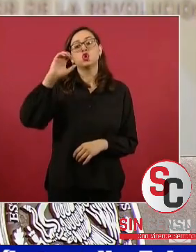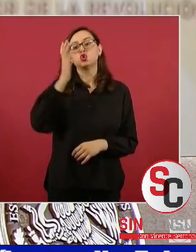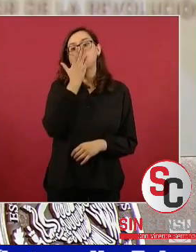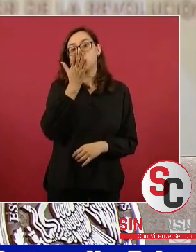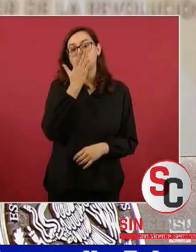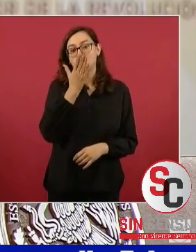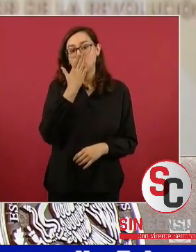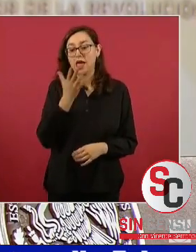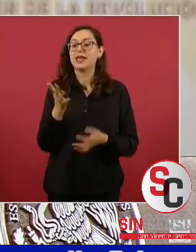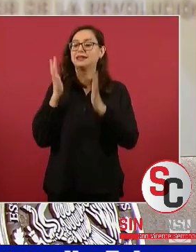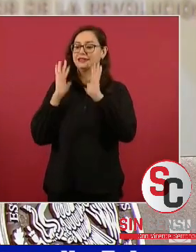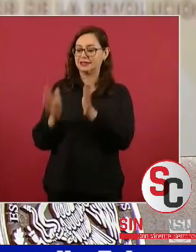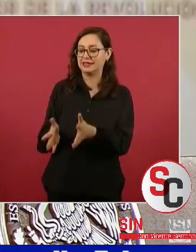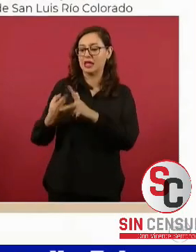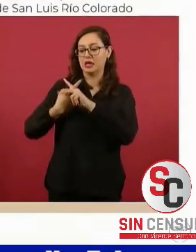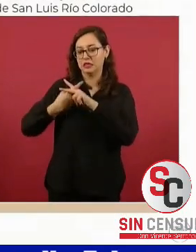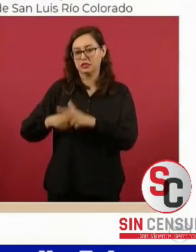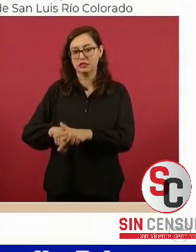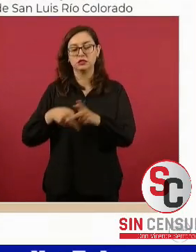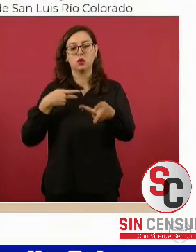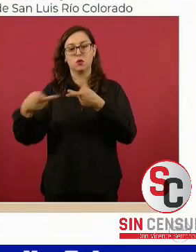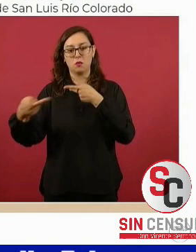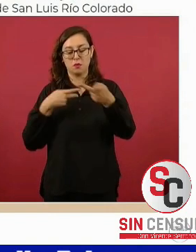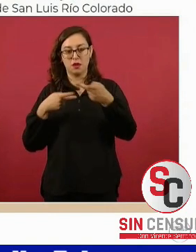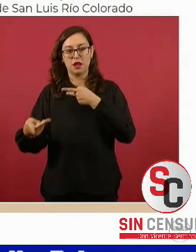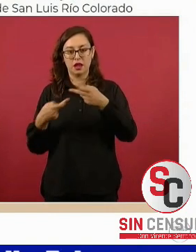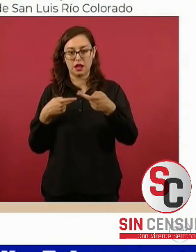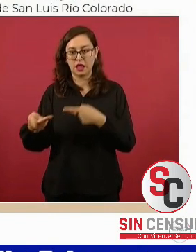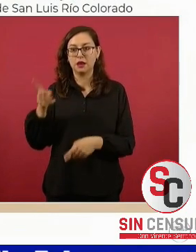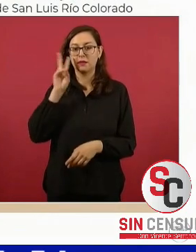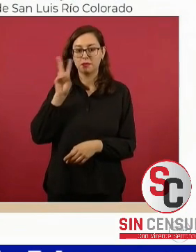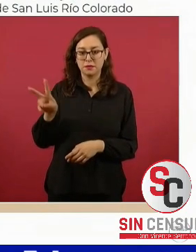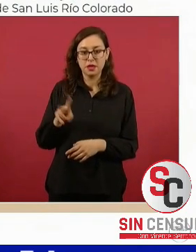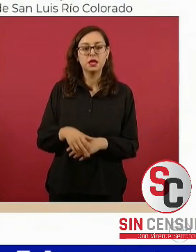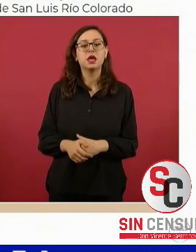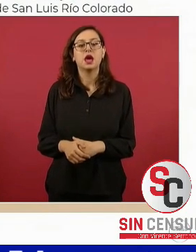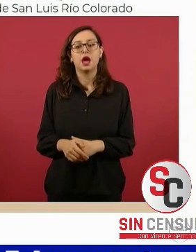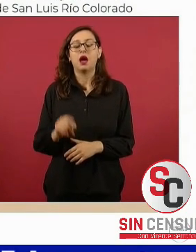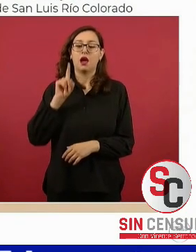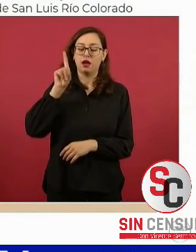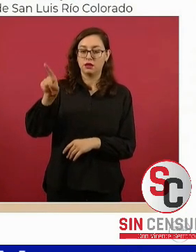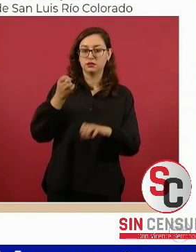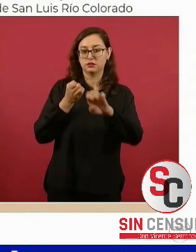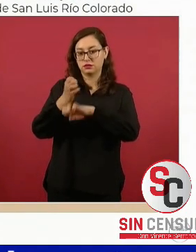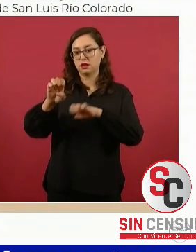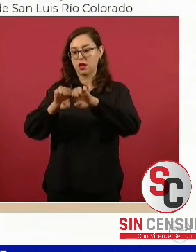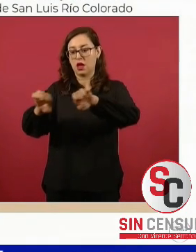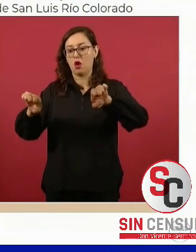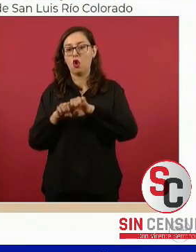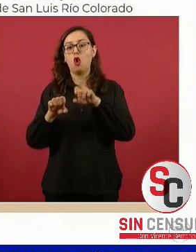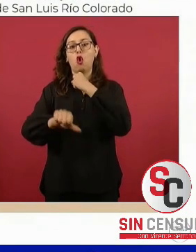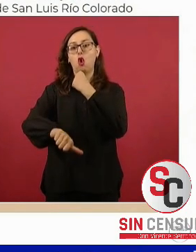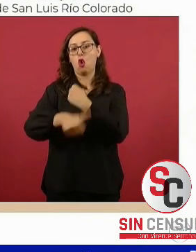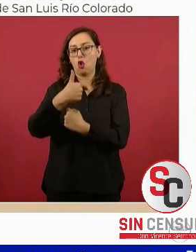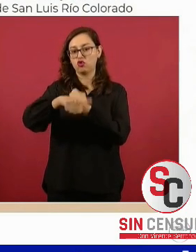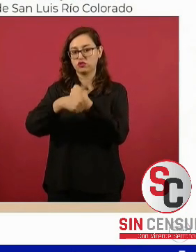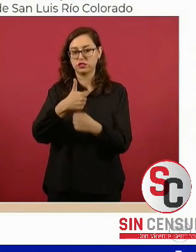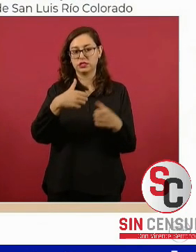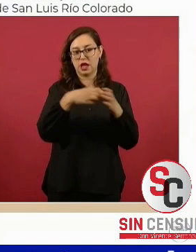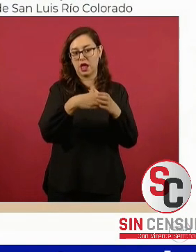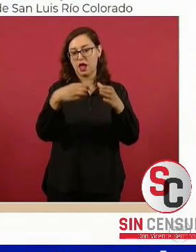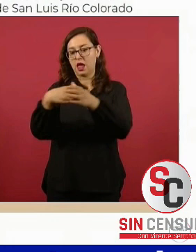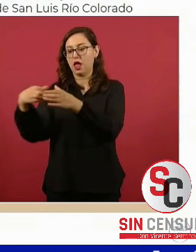etapa con los equipos que se desplegaron en aquel estado. Son 11 equipos que están trabajando en